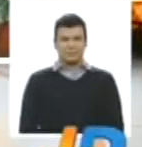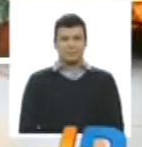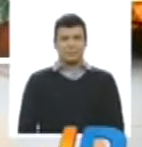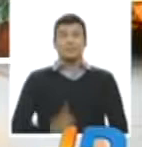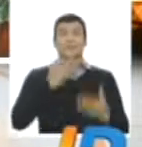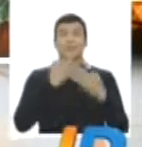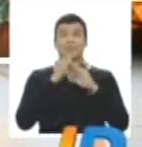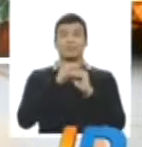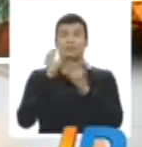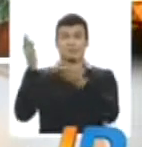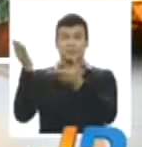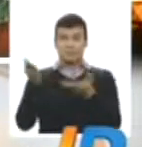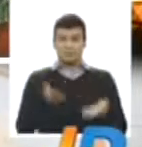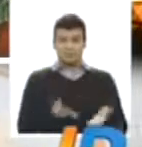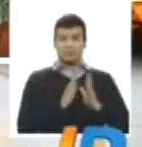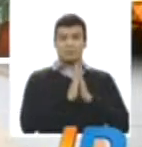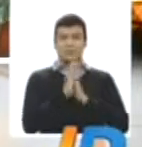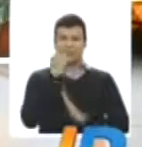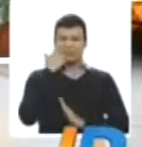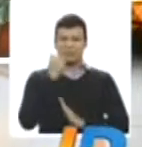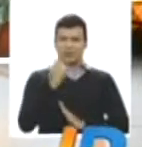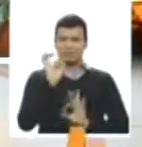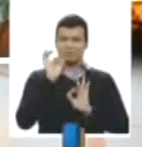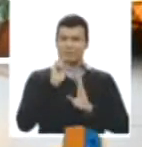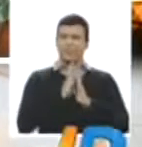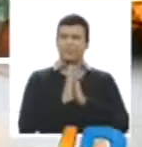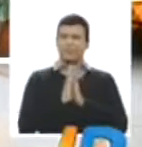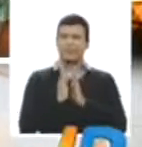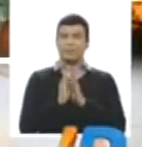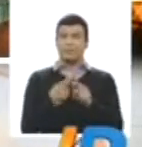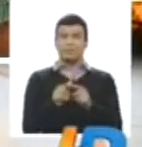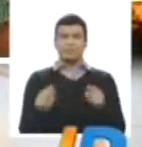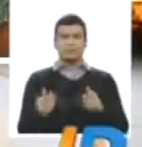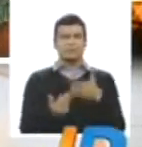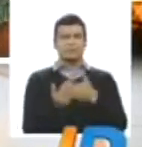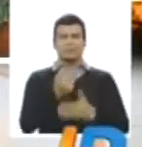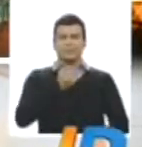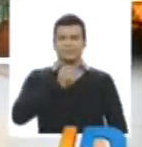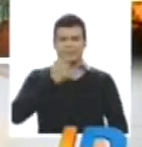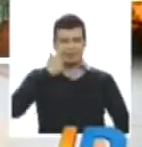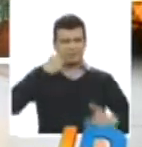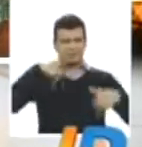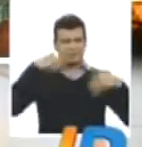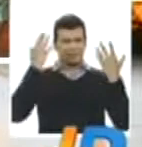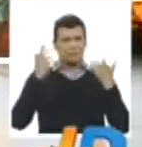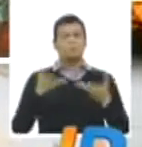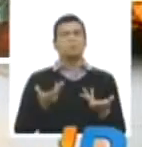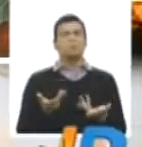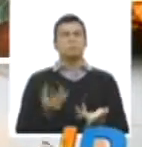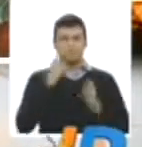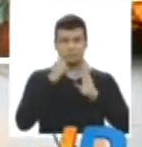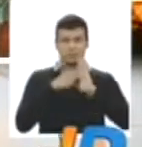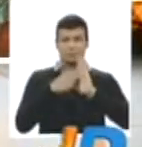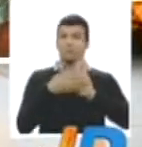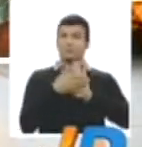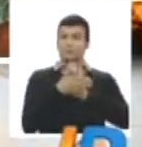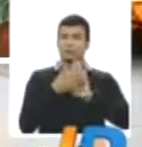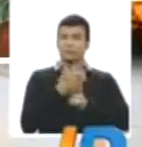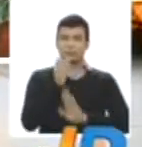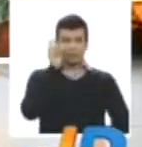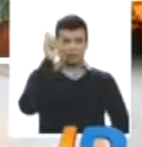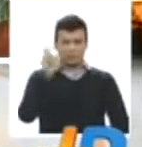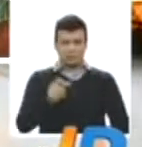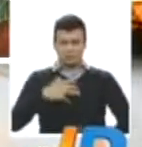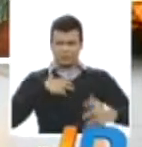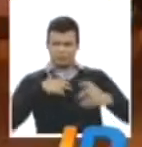Hola María Fernanda y muy buenas noches para todos, es un verdadero placer estar de nuevo con ustedes. Comenzamos las notas del entretenimiento. Les cuento que el actor y